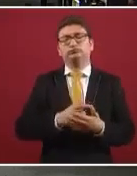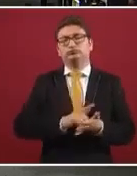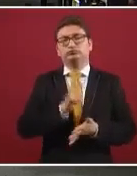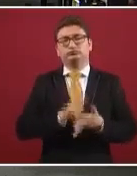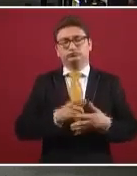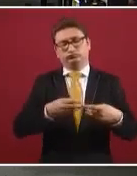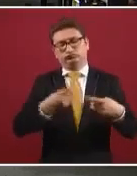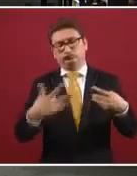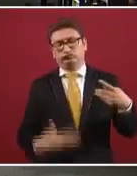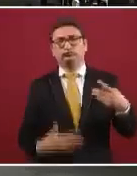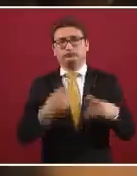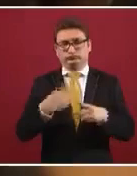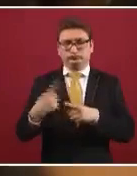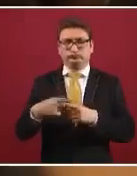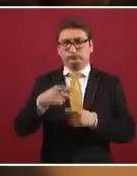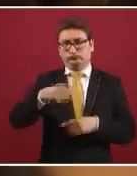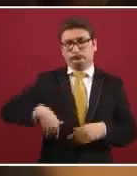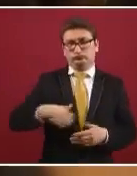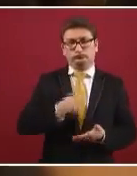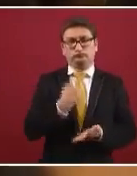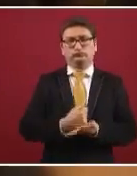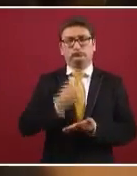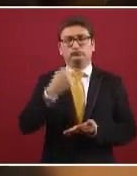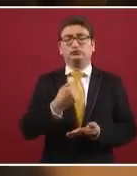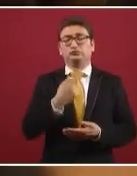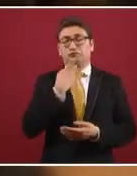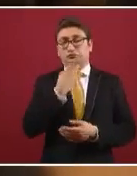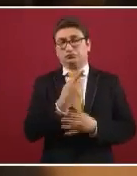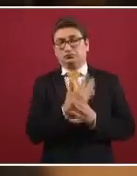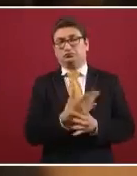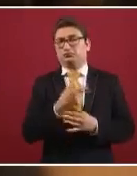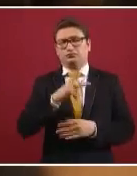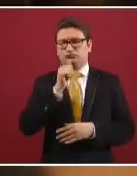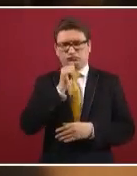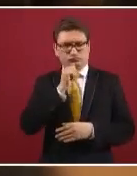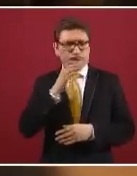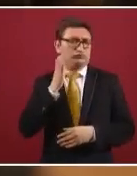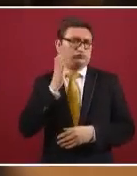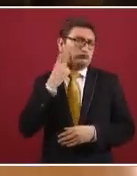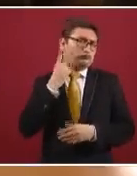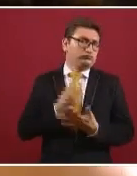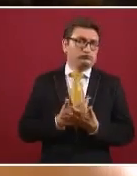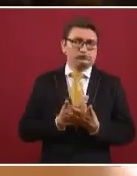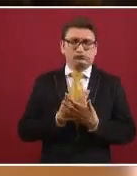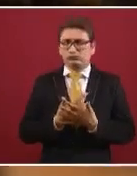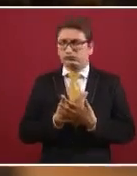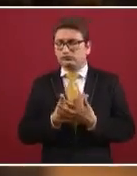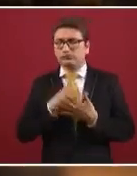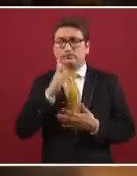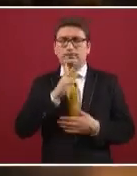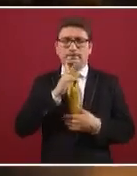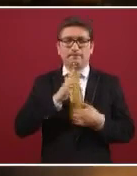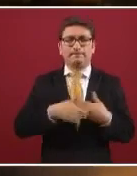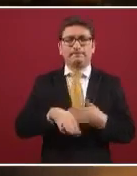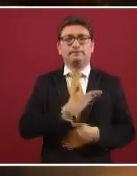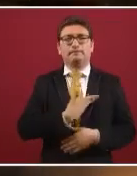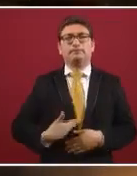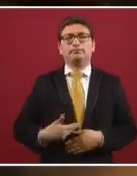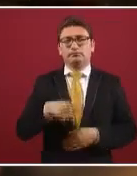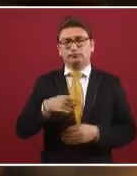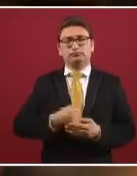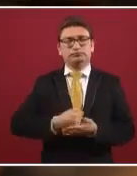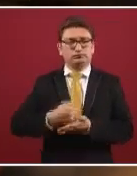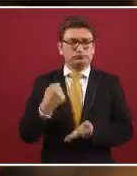acaba de decir que se aprobaron, pero no se han aprobado en la Cámara de Diputados. En todo caso, ¿estarían esperando línea por parte de Presidencia para que se